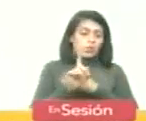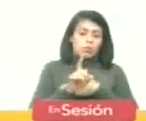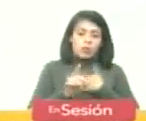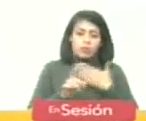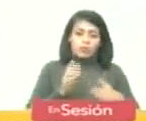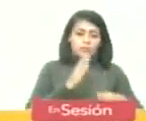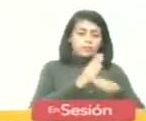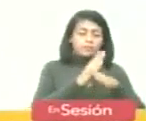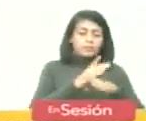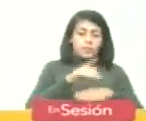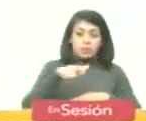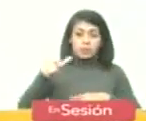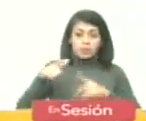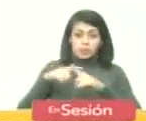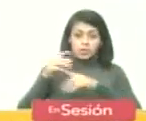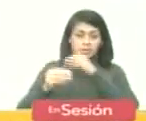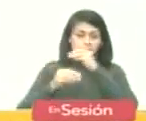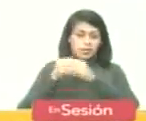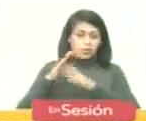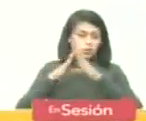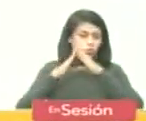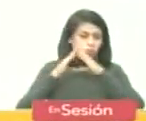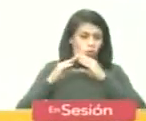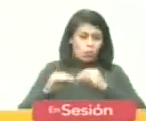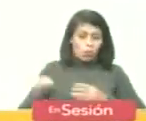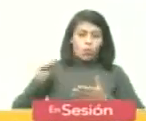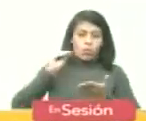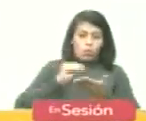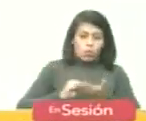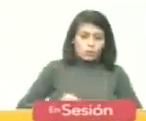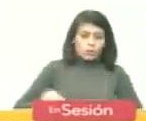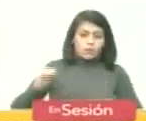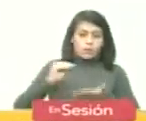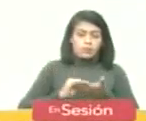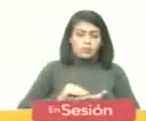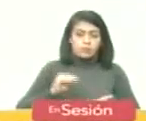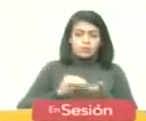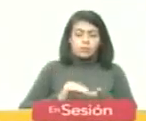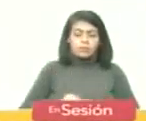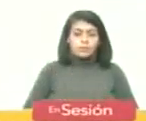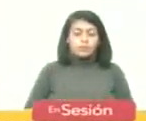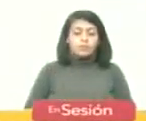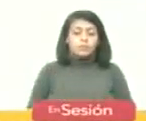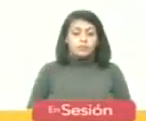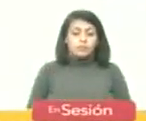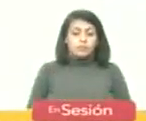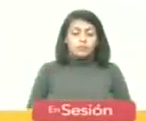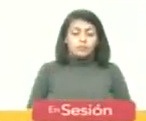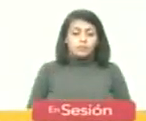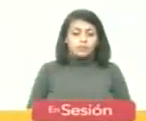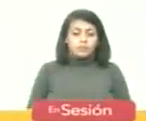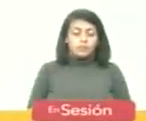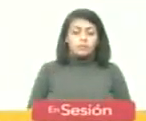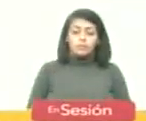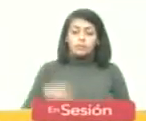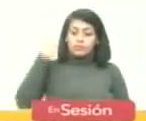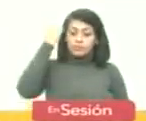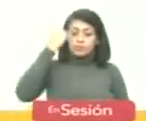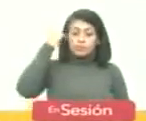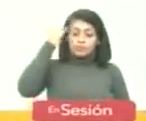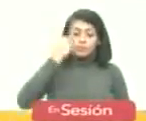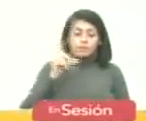Y esta gente la ha cruzado una y otra vez. a quienes pensaban